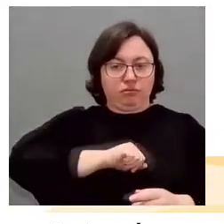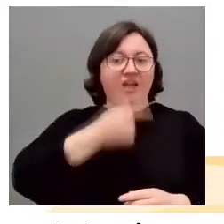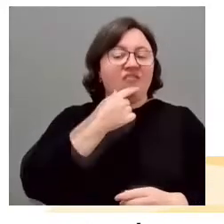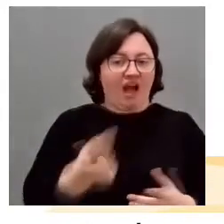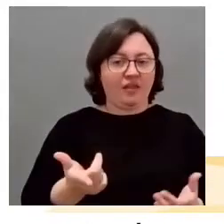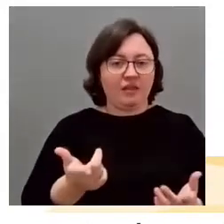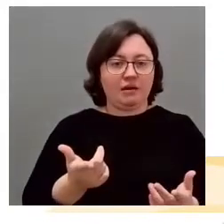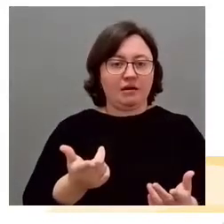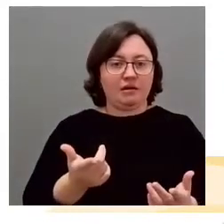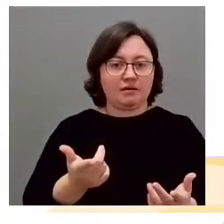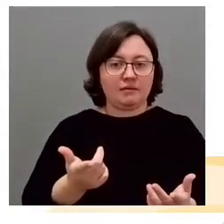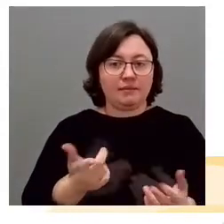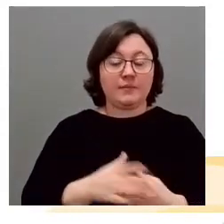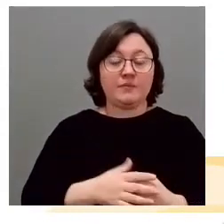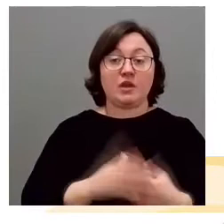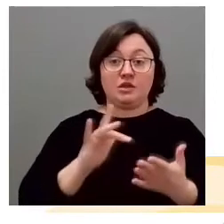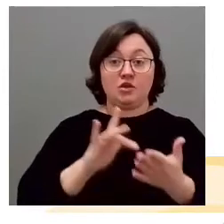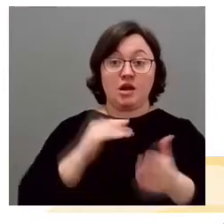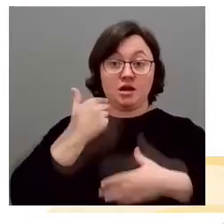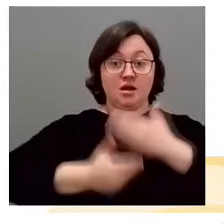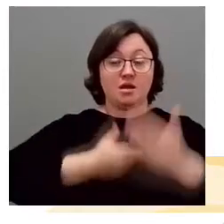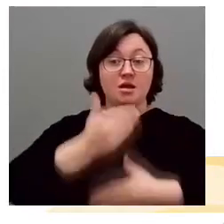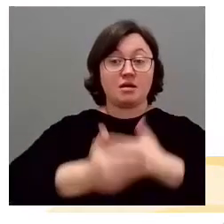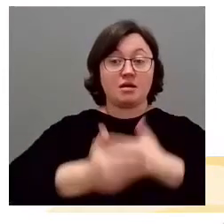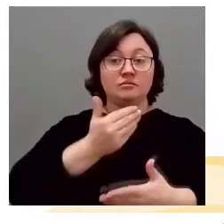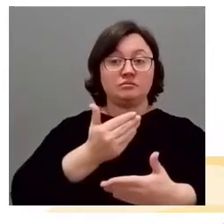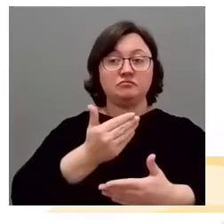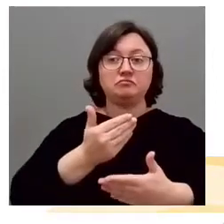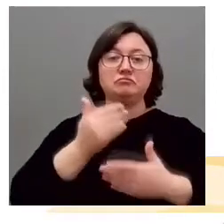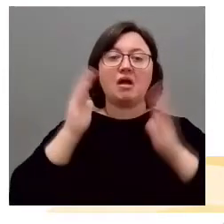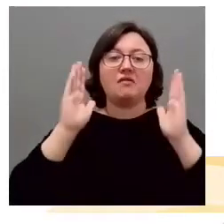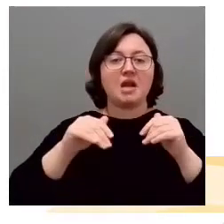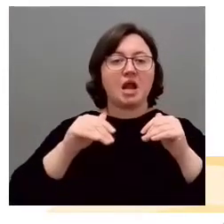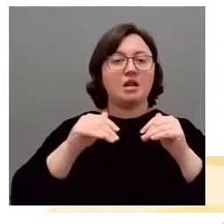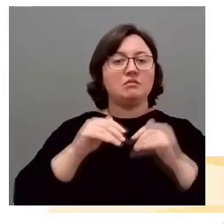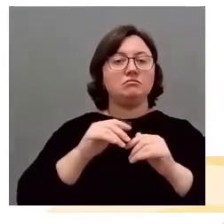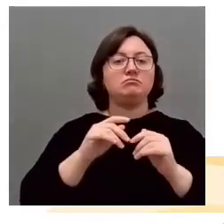pues a lo largo de todo ese tiempo pues,